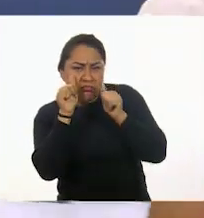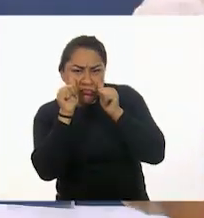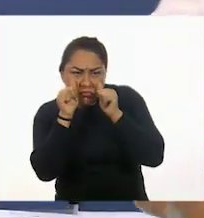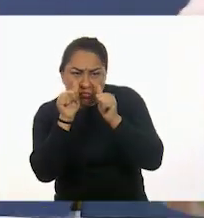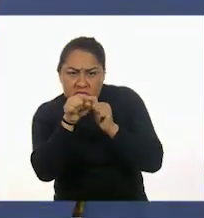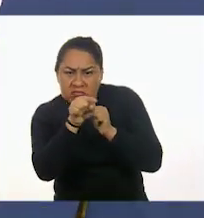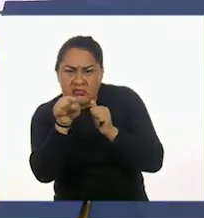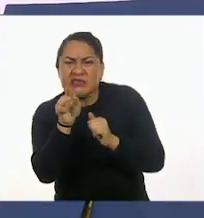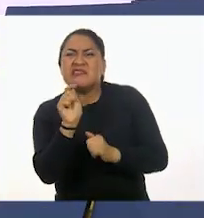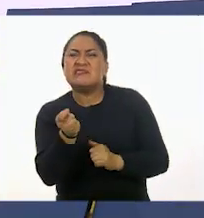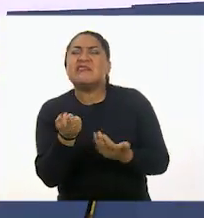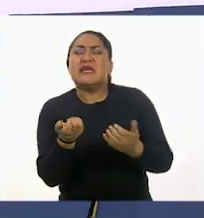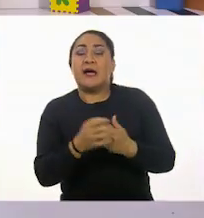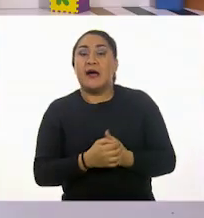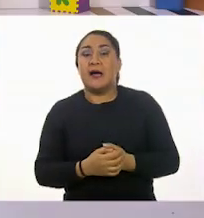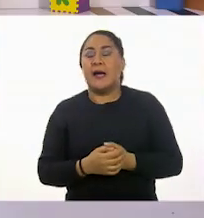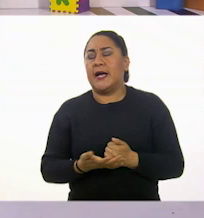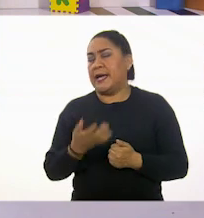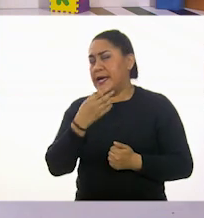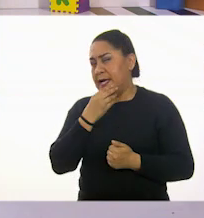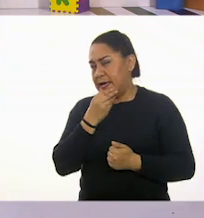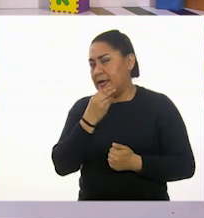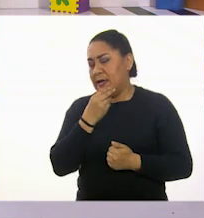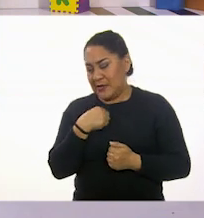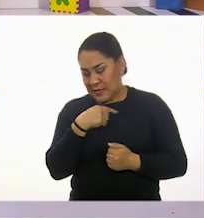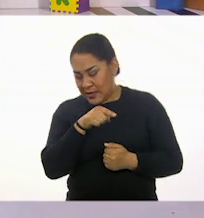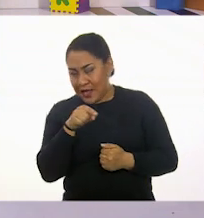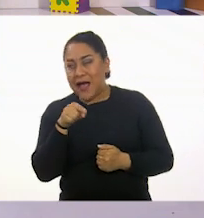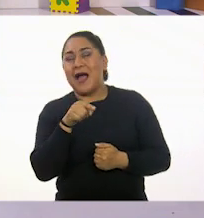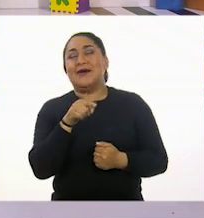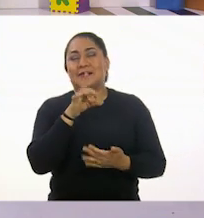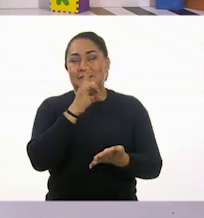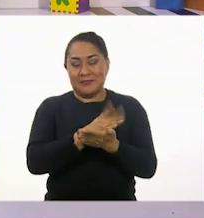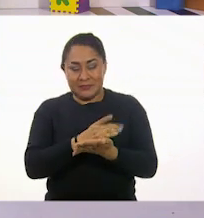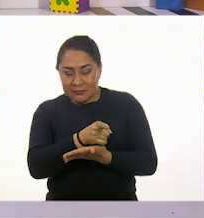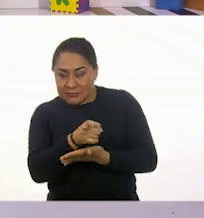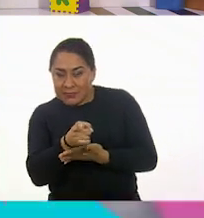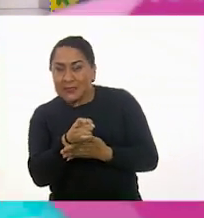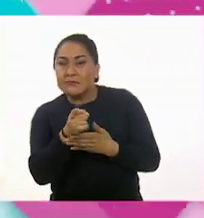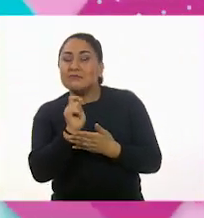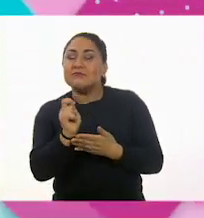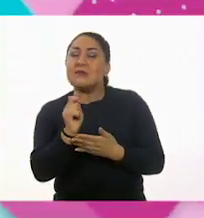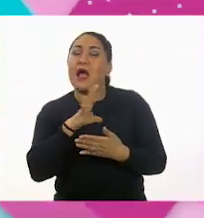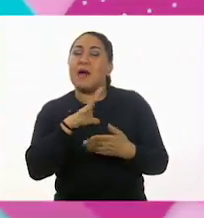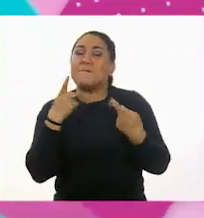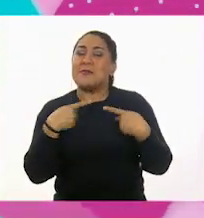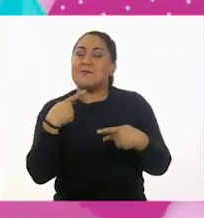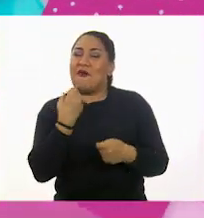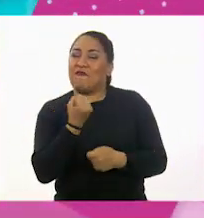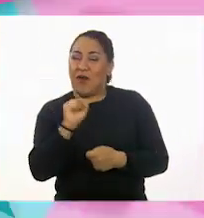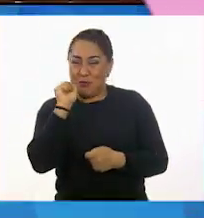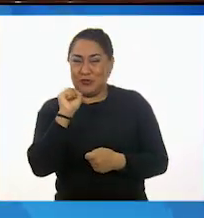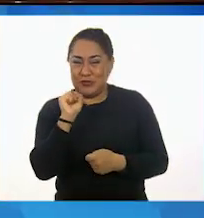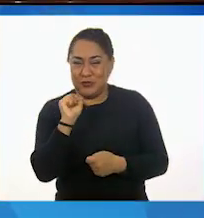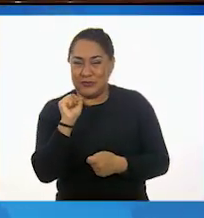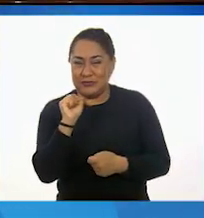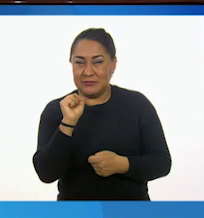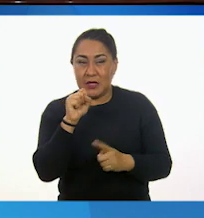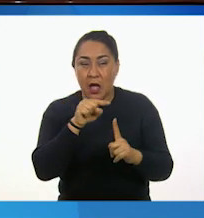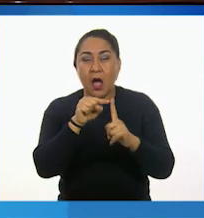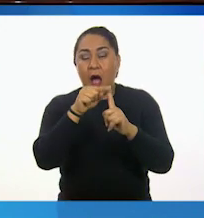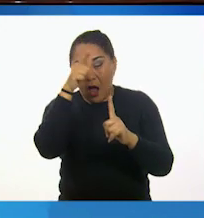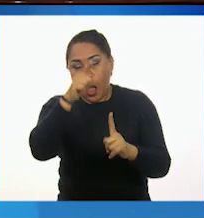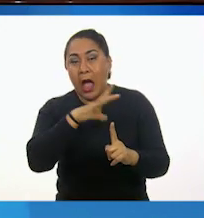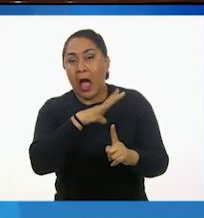¿Qué puedes observar, Bri? Bueno, ya. Ya reconocí al primer personaje. Aquí está